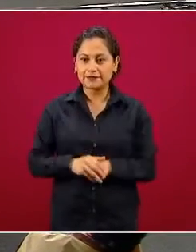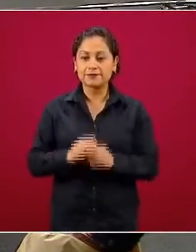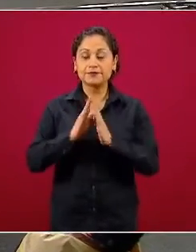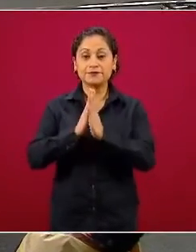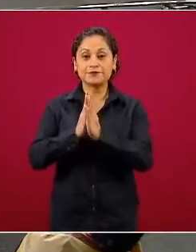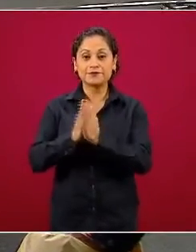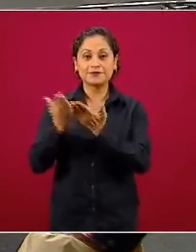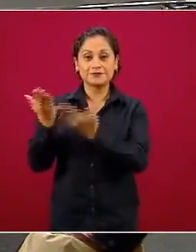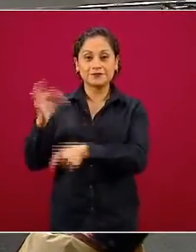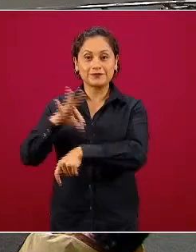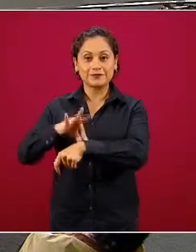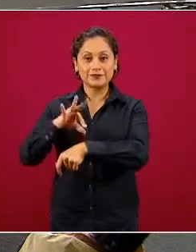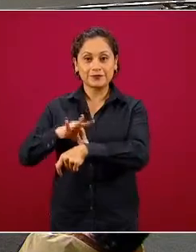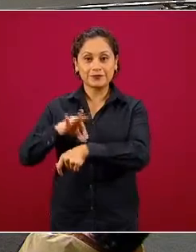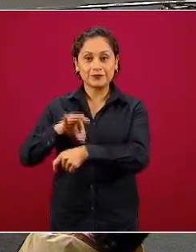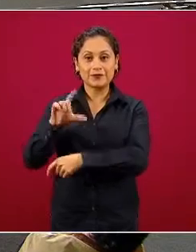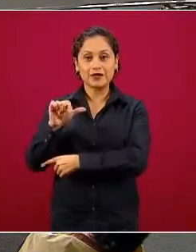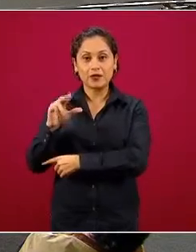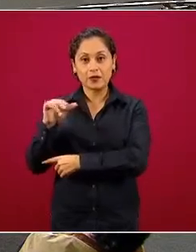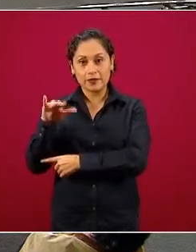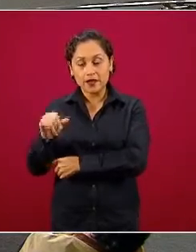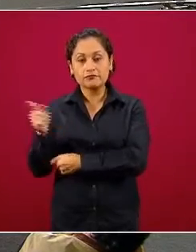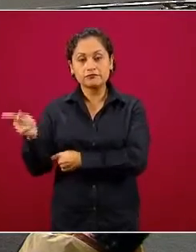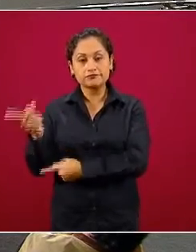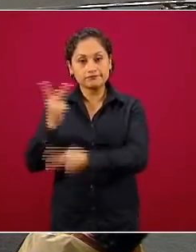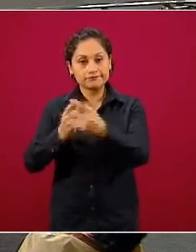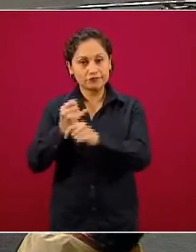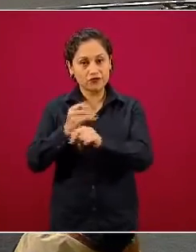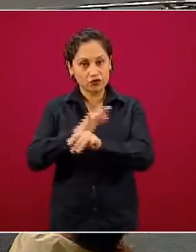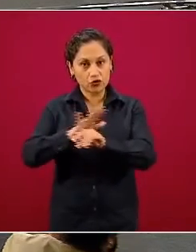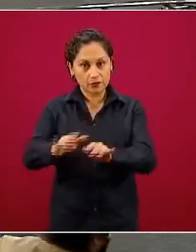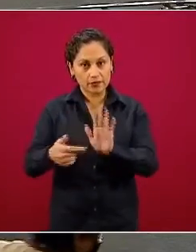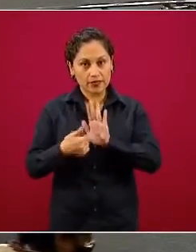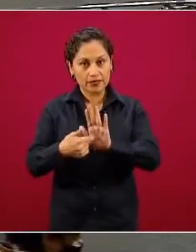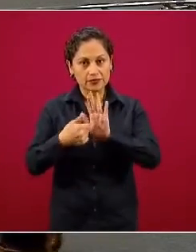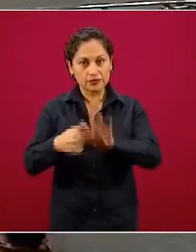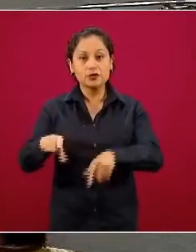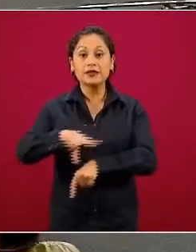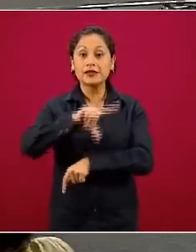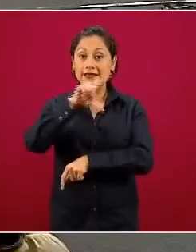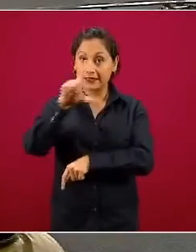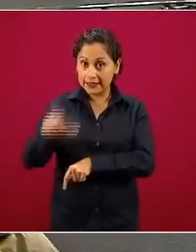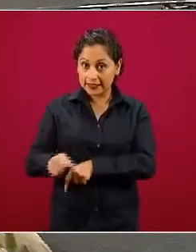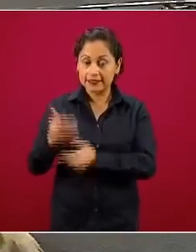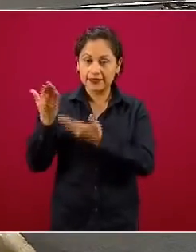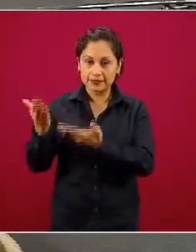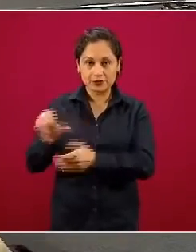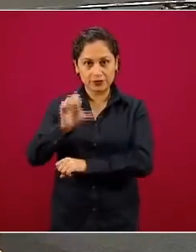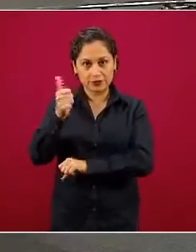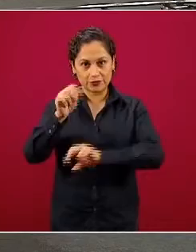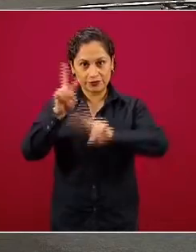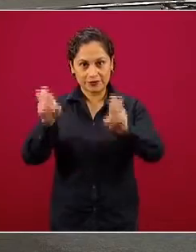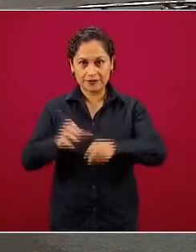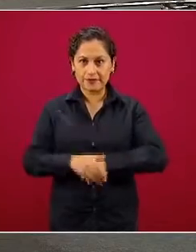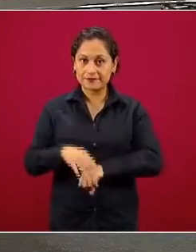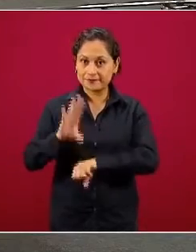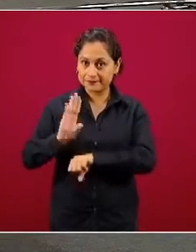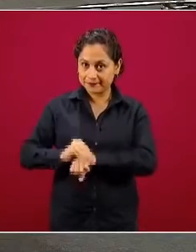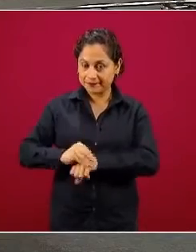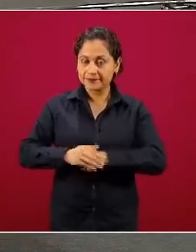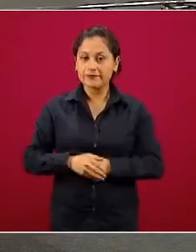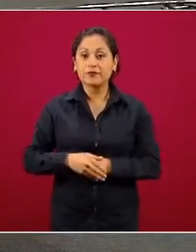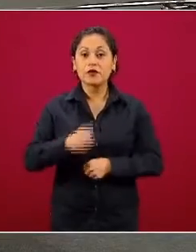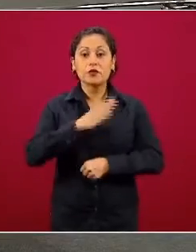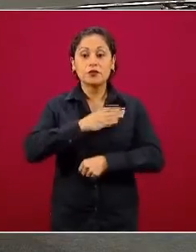doctor José Luis Alumía si nos presenta el informe técnico y después pasamos a comentar lo siguiente. Con su permiso. Muy buenas tardes